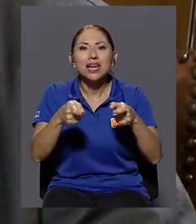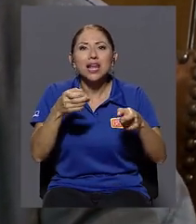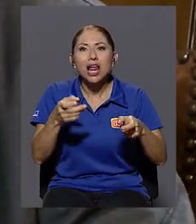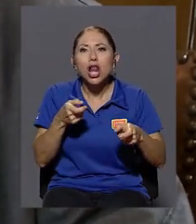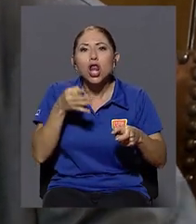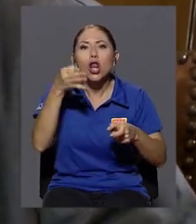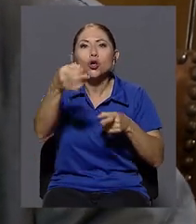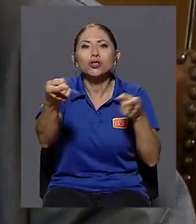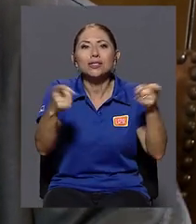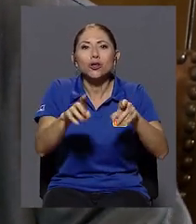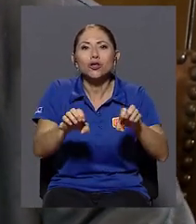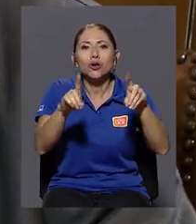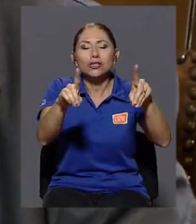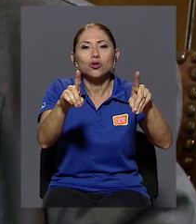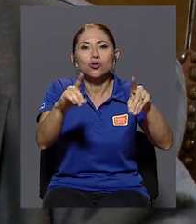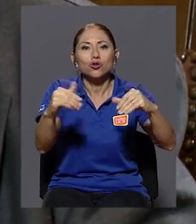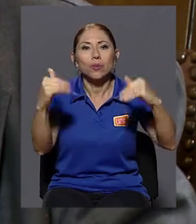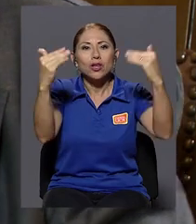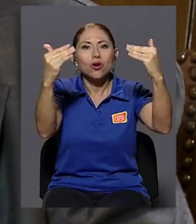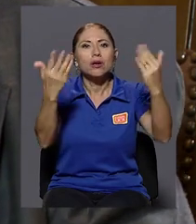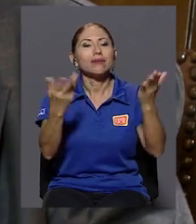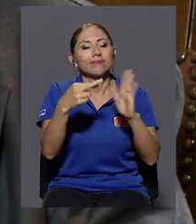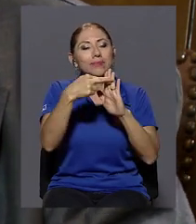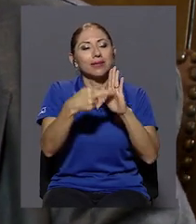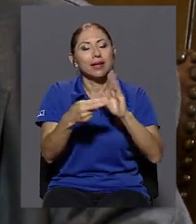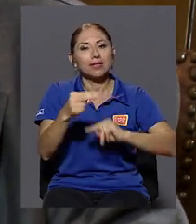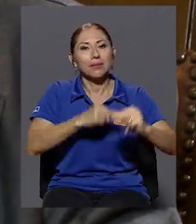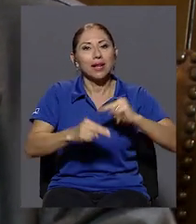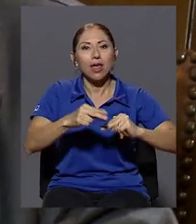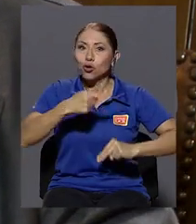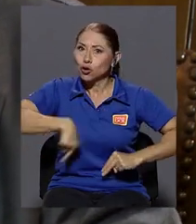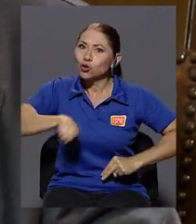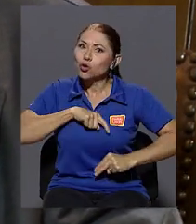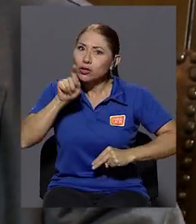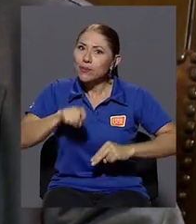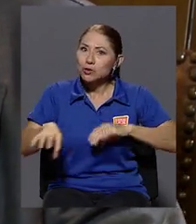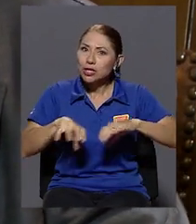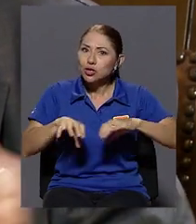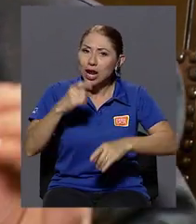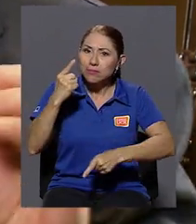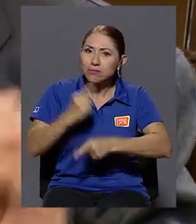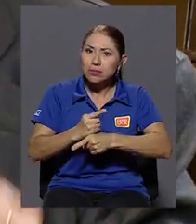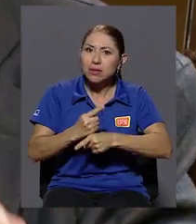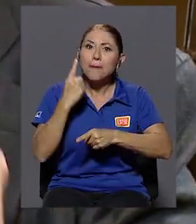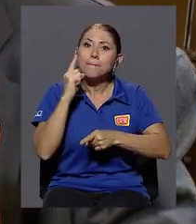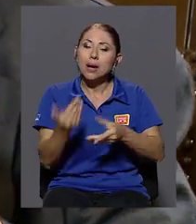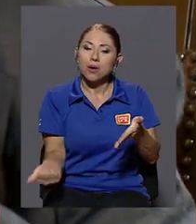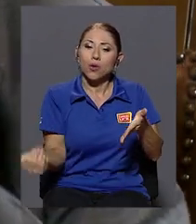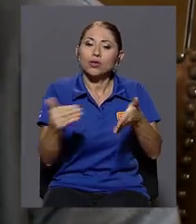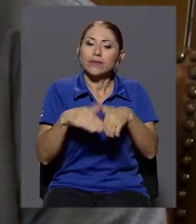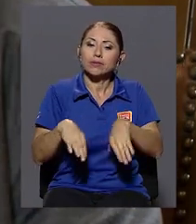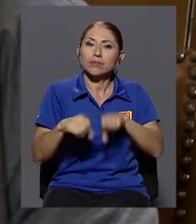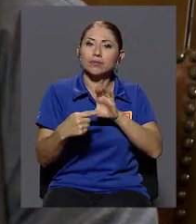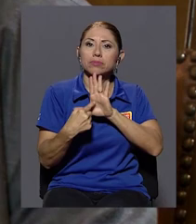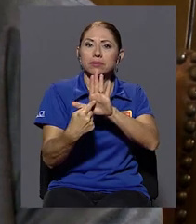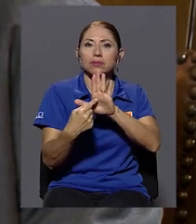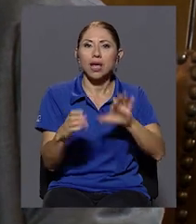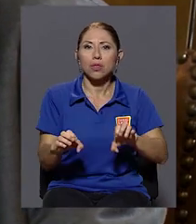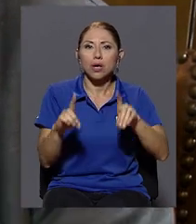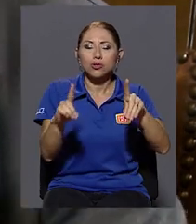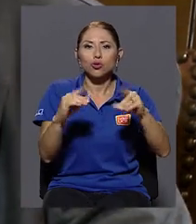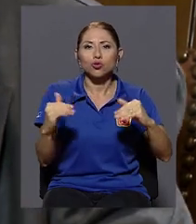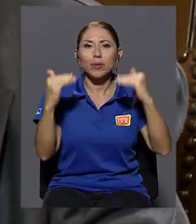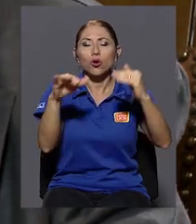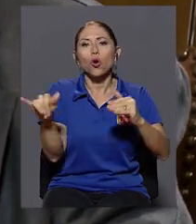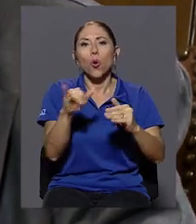mercado. Y ante eso nosotros tenemos que reaccionar bien claramente para reivindicar nuestra historia de tratar a la educación superior